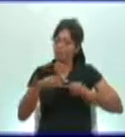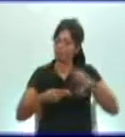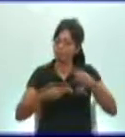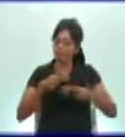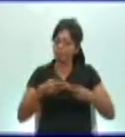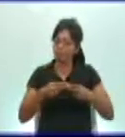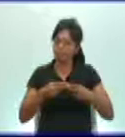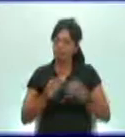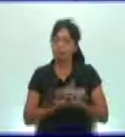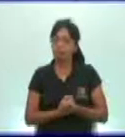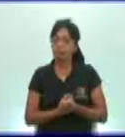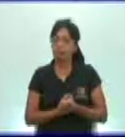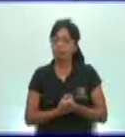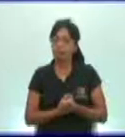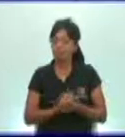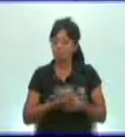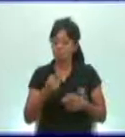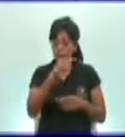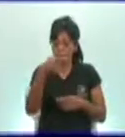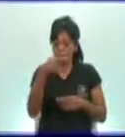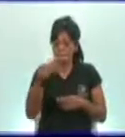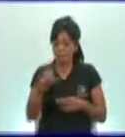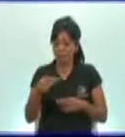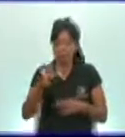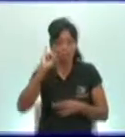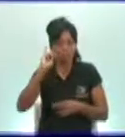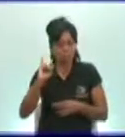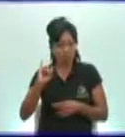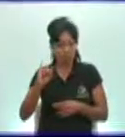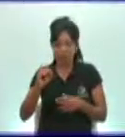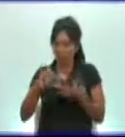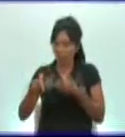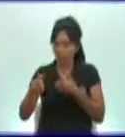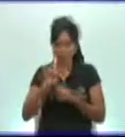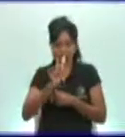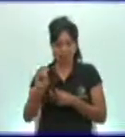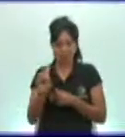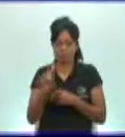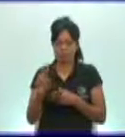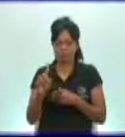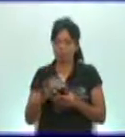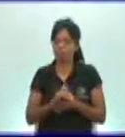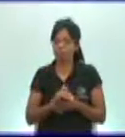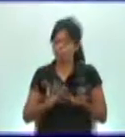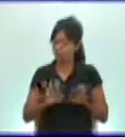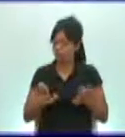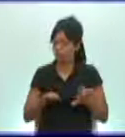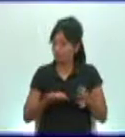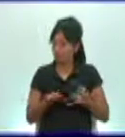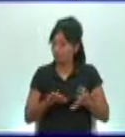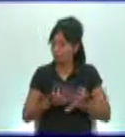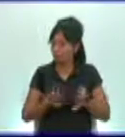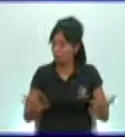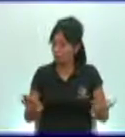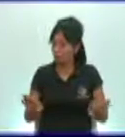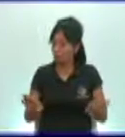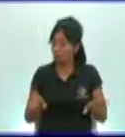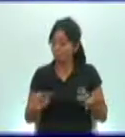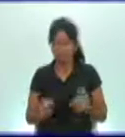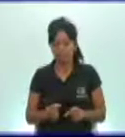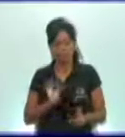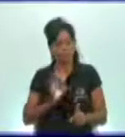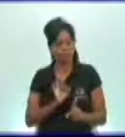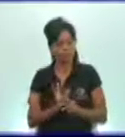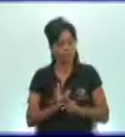pasar de 6 líneas. Entonces, si están preparados, conformen su análisis sintáctico